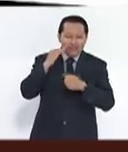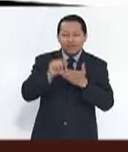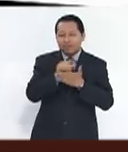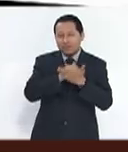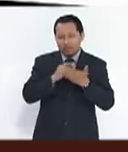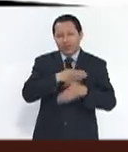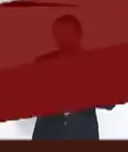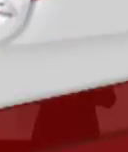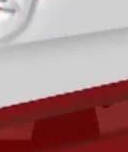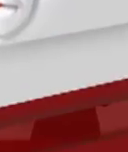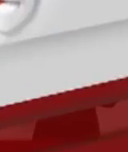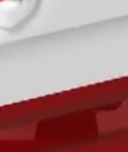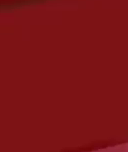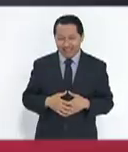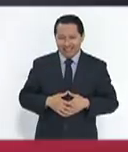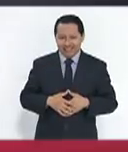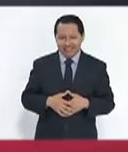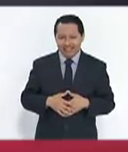Muy buenos días.